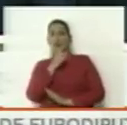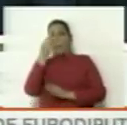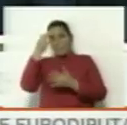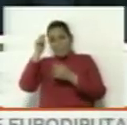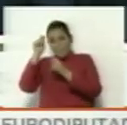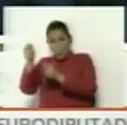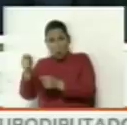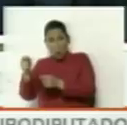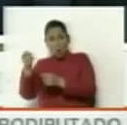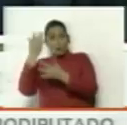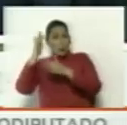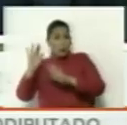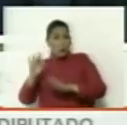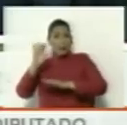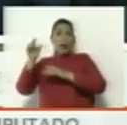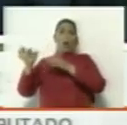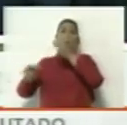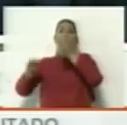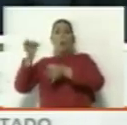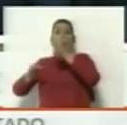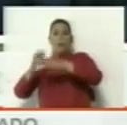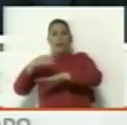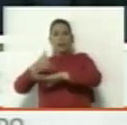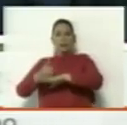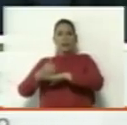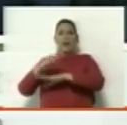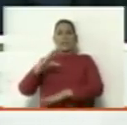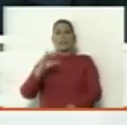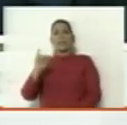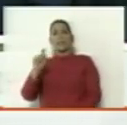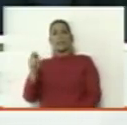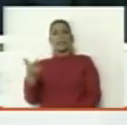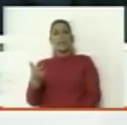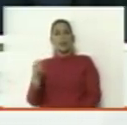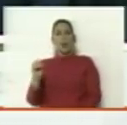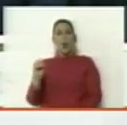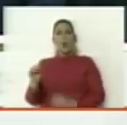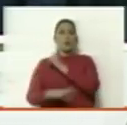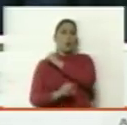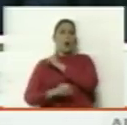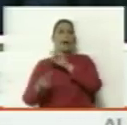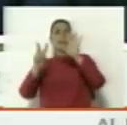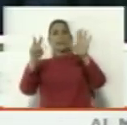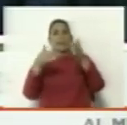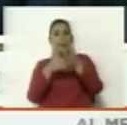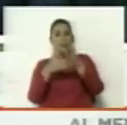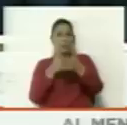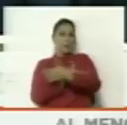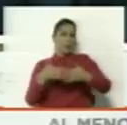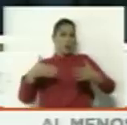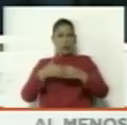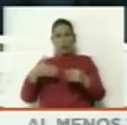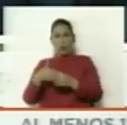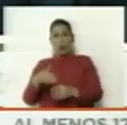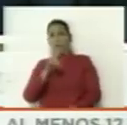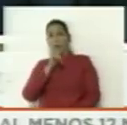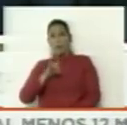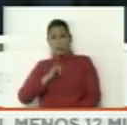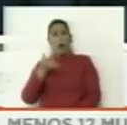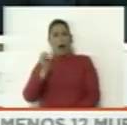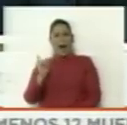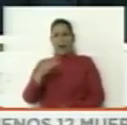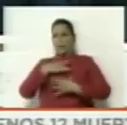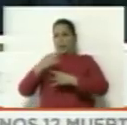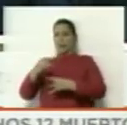junta directiva de Citgo para robarse 7.000 millones de dólares que son los recursos de Citgo. Tenemos información de que los intereses